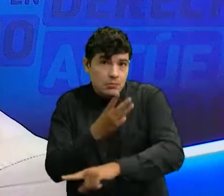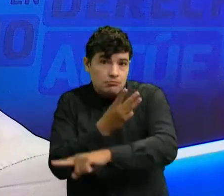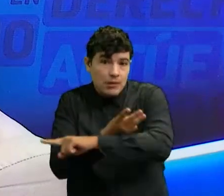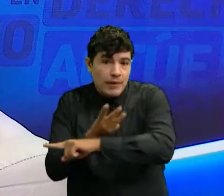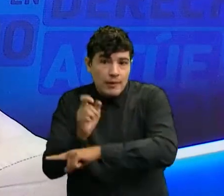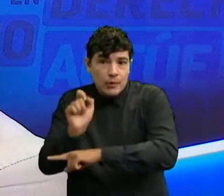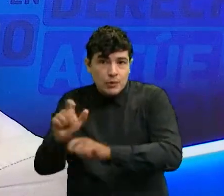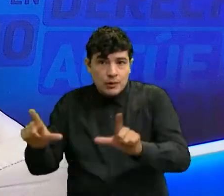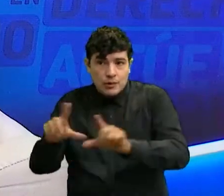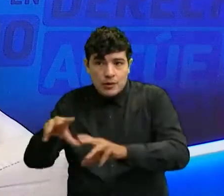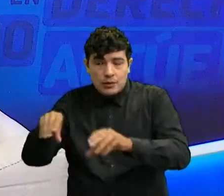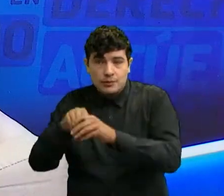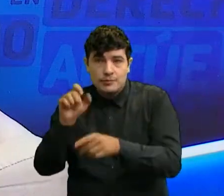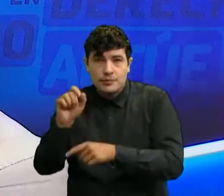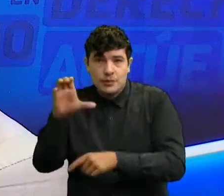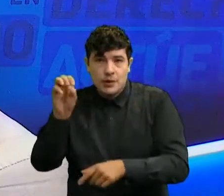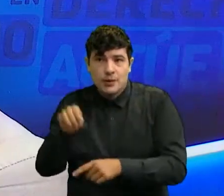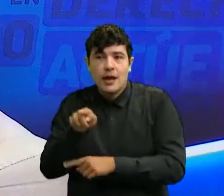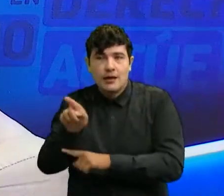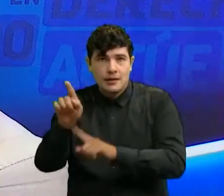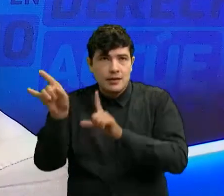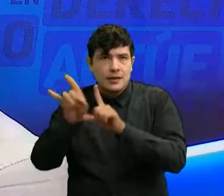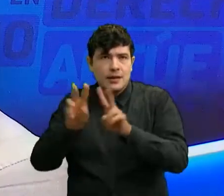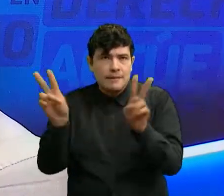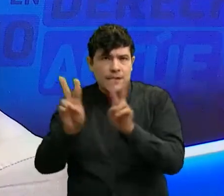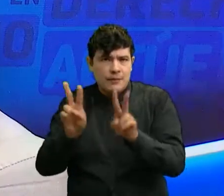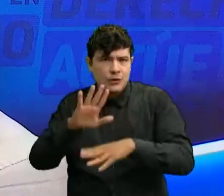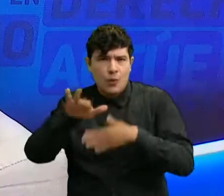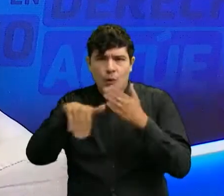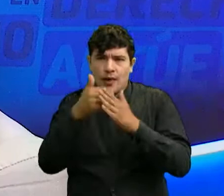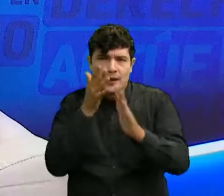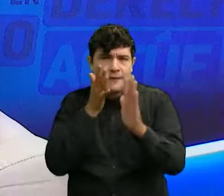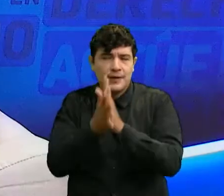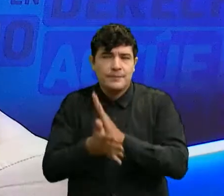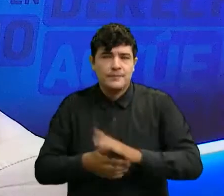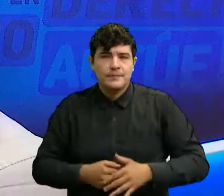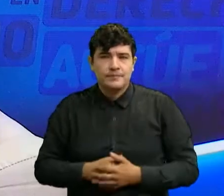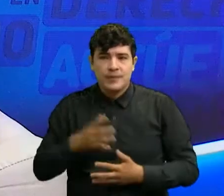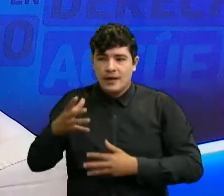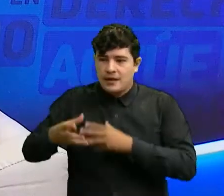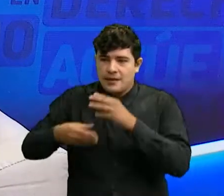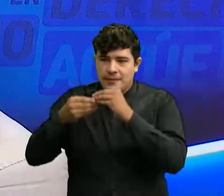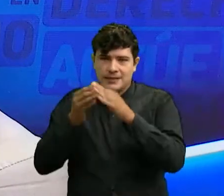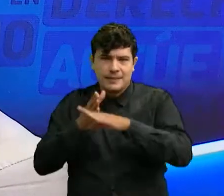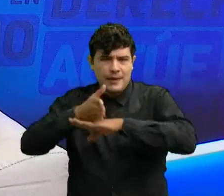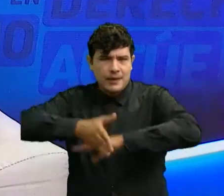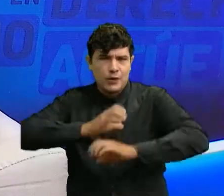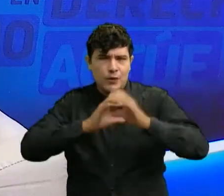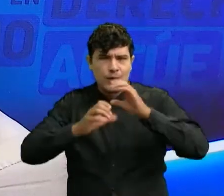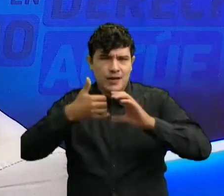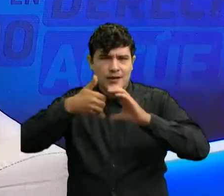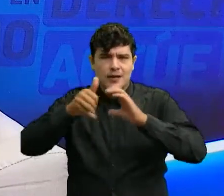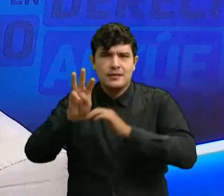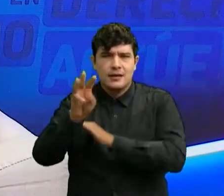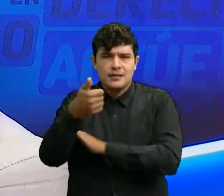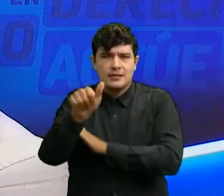www.canaltro.com.co, señal en vivo. Ahí estamos nosotros con toda la información. También tenemos canales de comunicación al